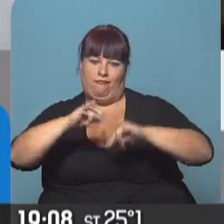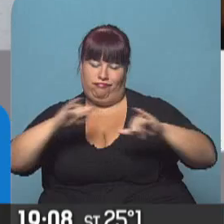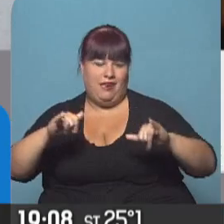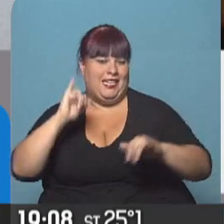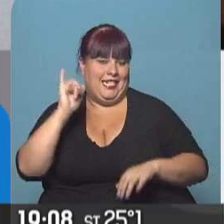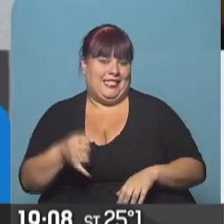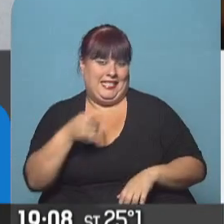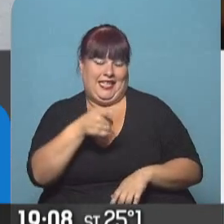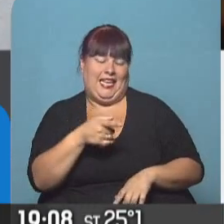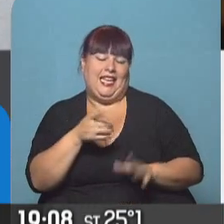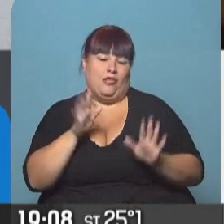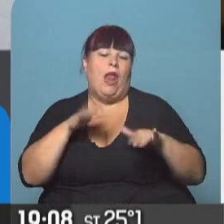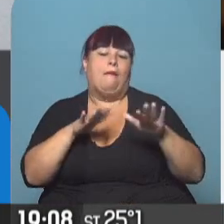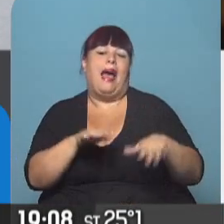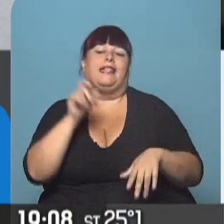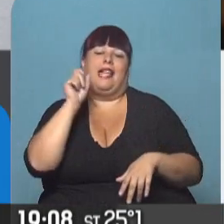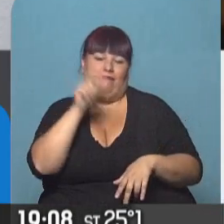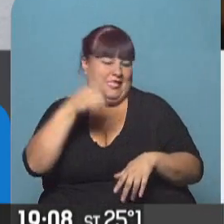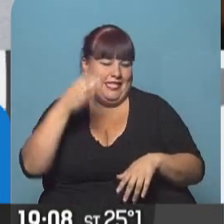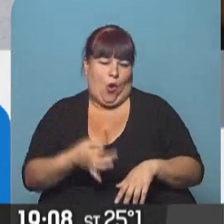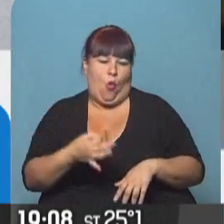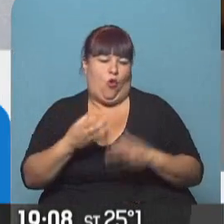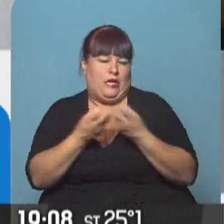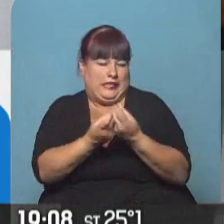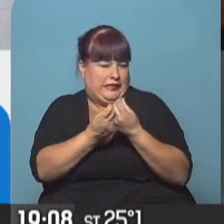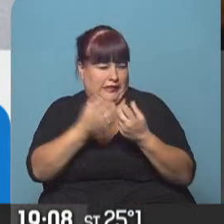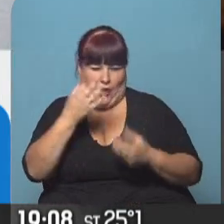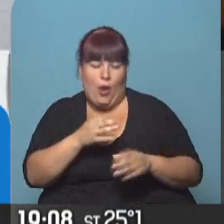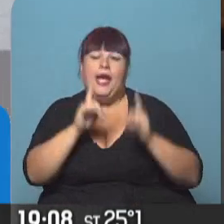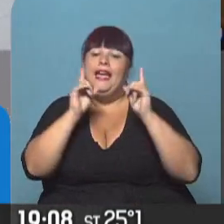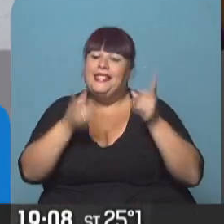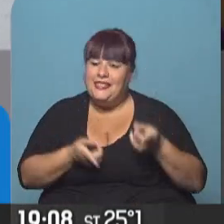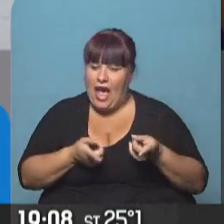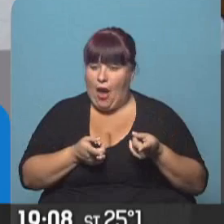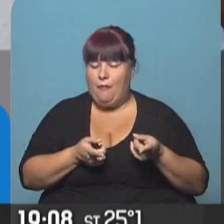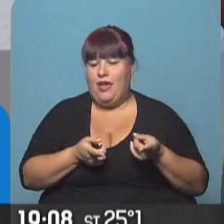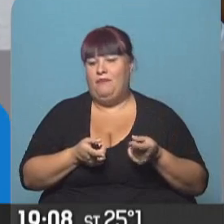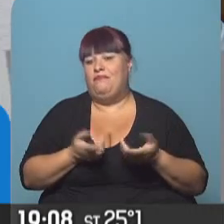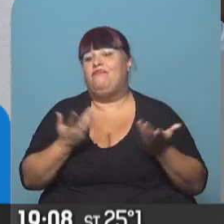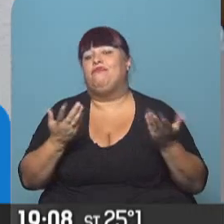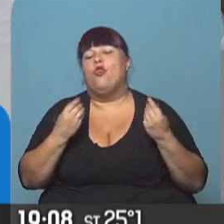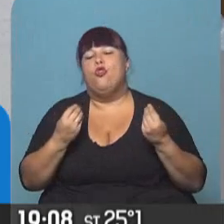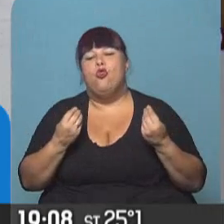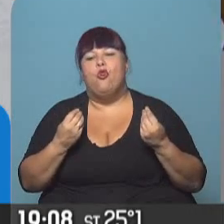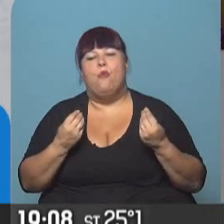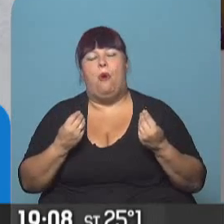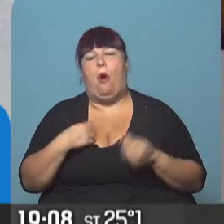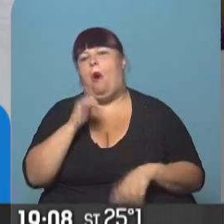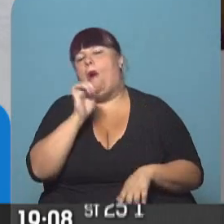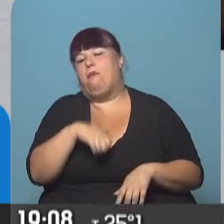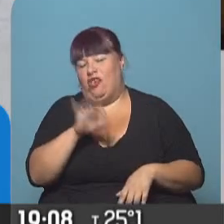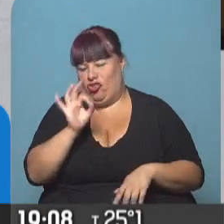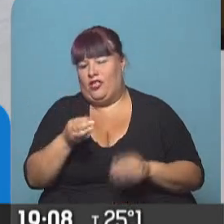sin lugar a dudas va a ser una movilización seguramente muy masiva, pero al mismo tiempo, ¿quién podría desconocer